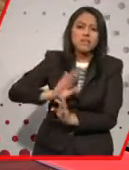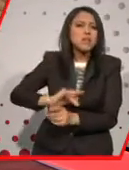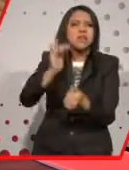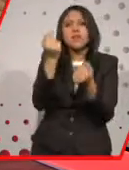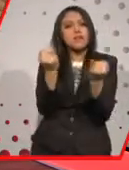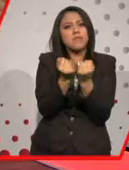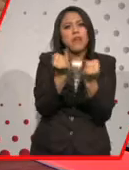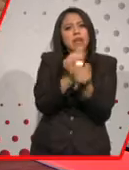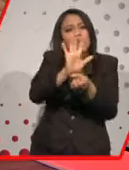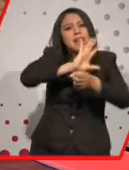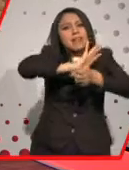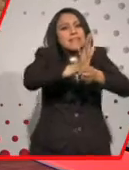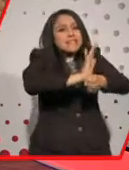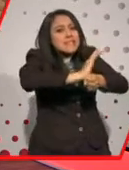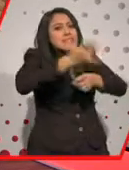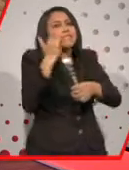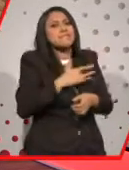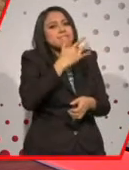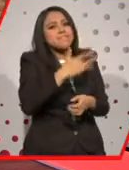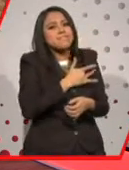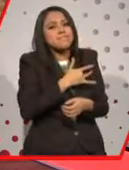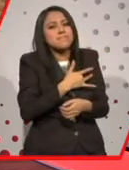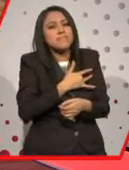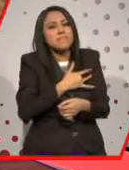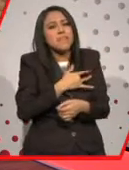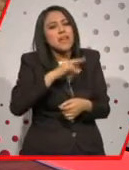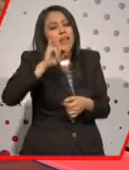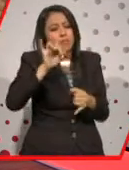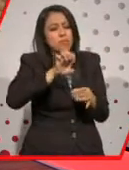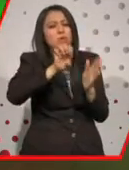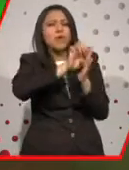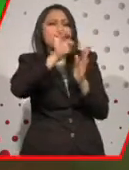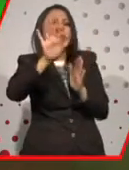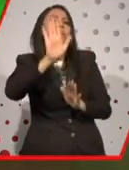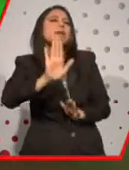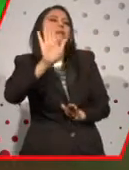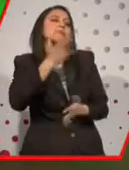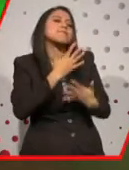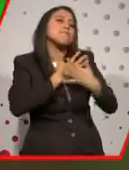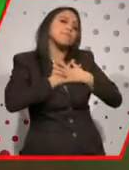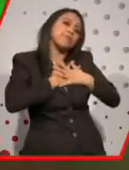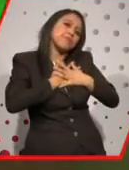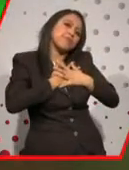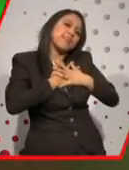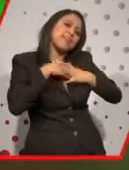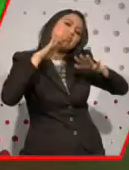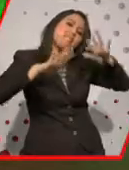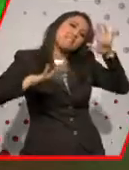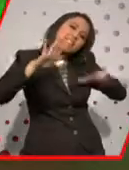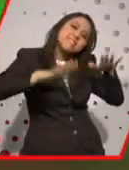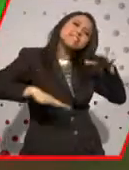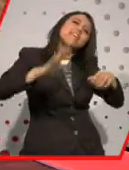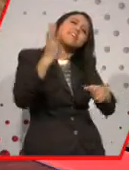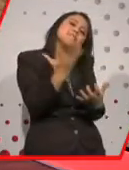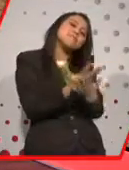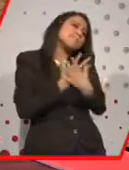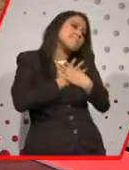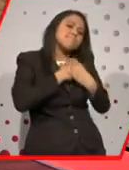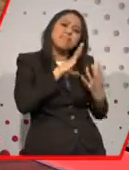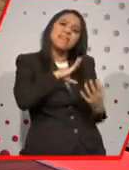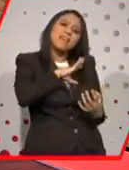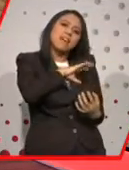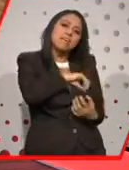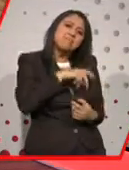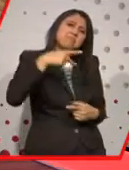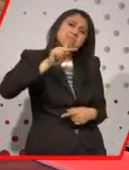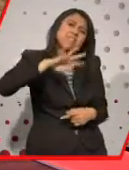¿no? O sea, ¿puedo hacer una analogía que el cine es como un amor? En el momento. En el momento. Te puedes saber. Exacto. A, y después. Sí, claro.